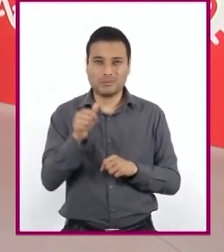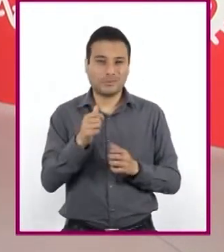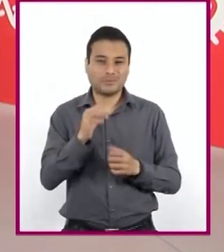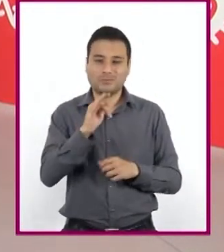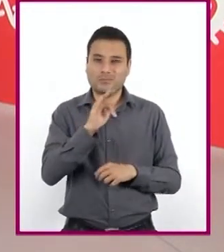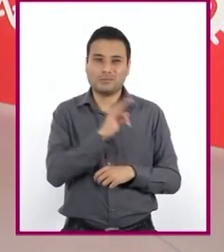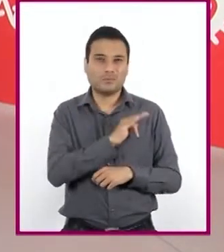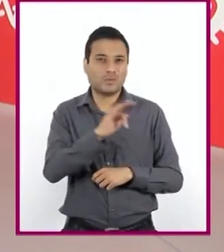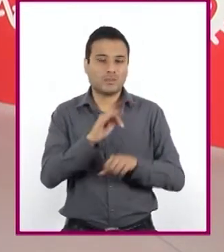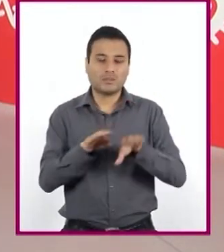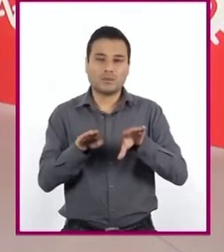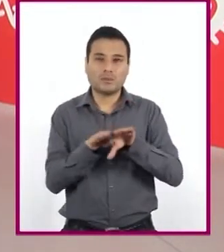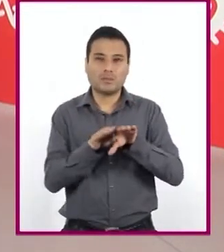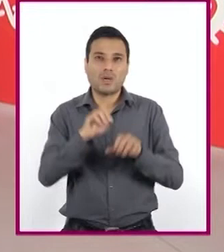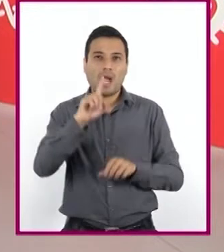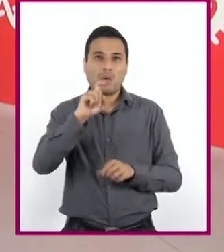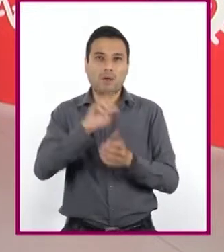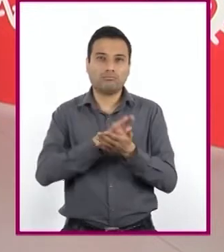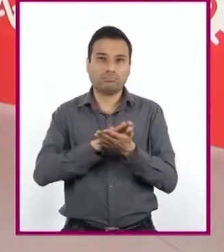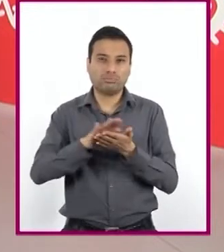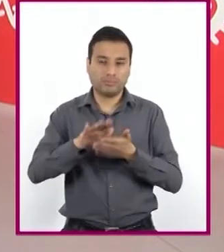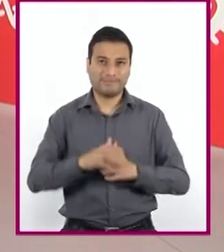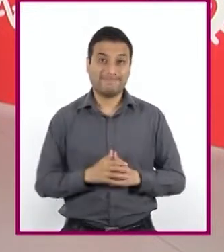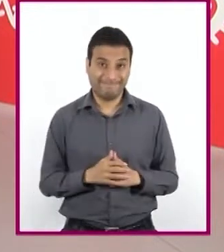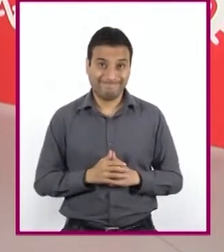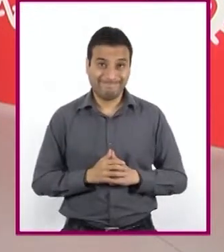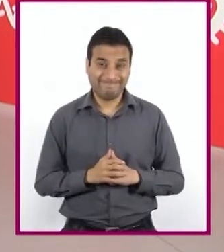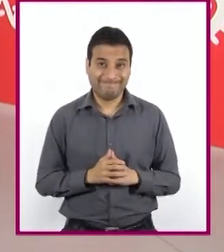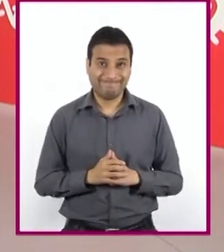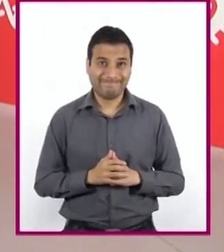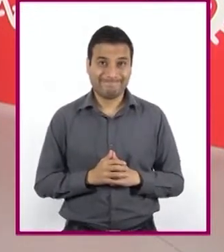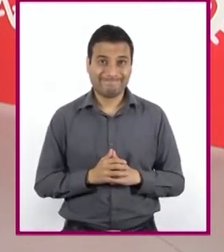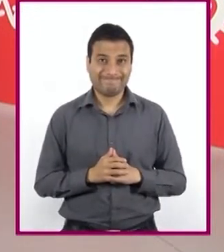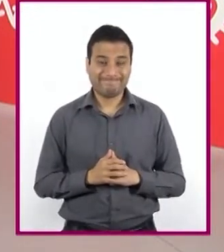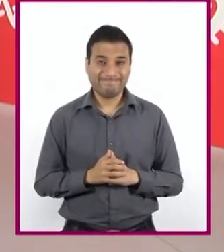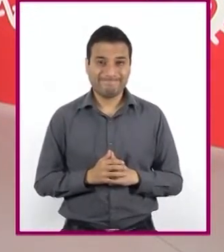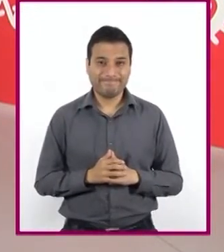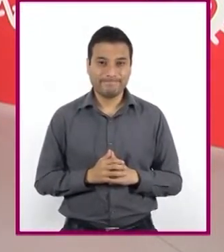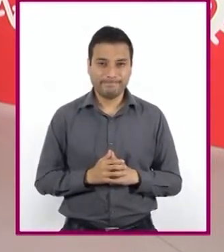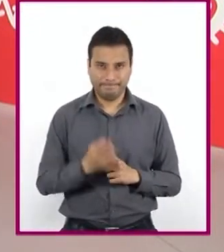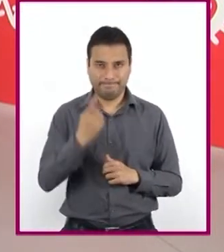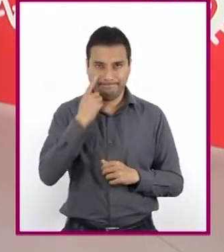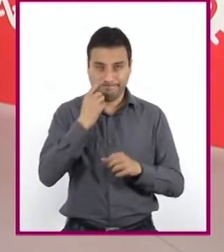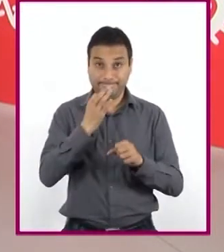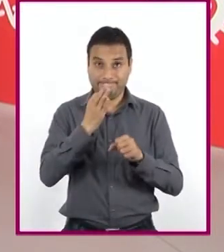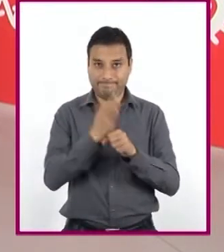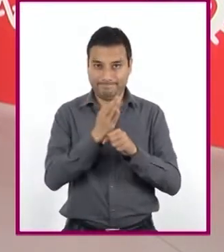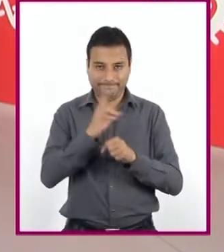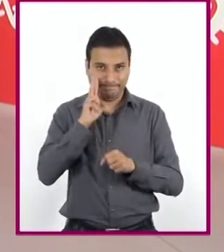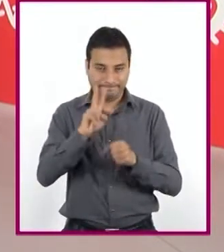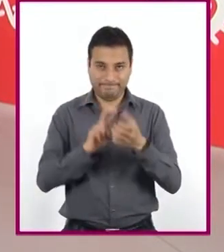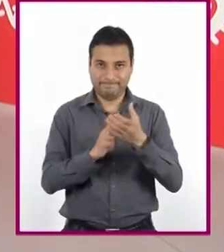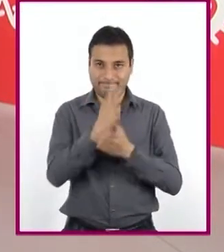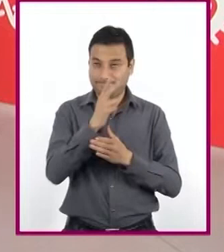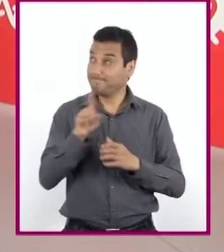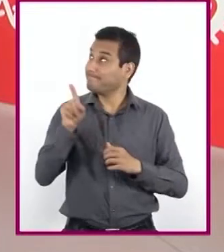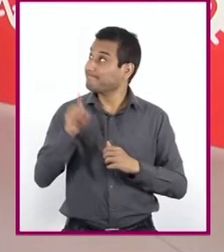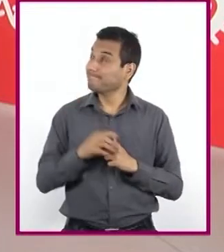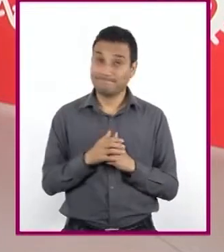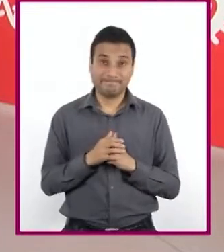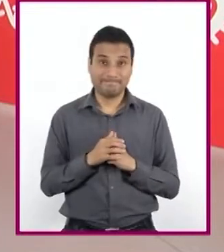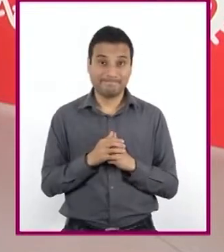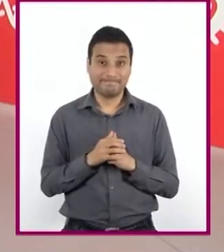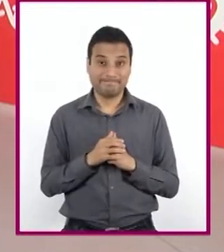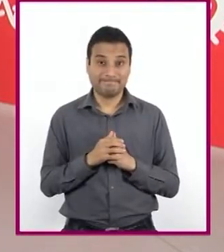haya agua disponible para todos los seres vivos. Como en esta planta que tenemos aquí. Miren,